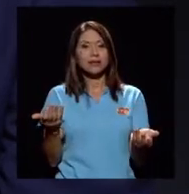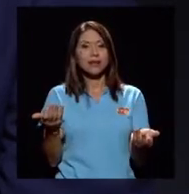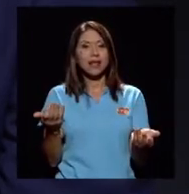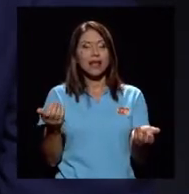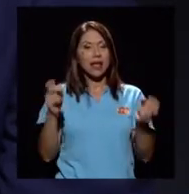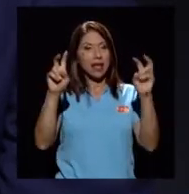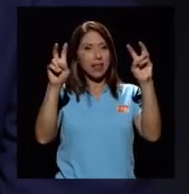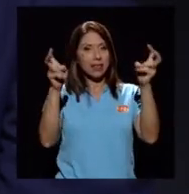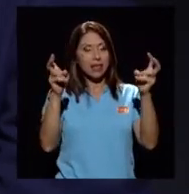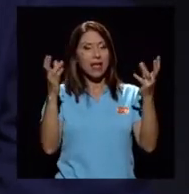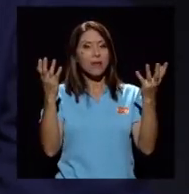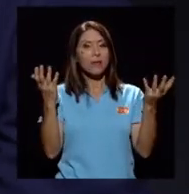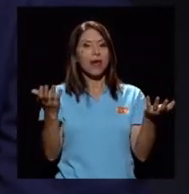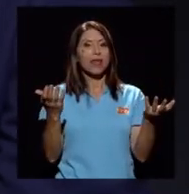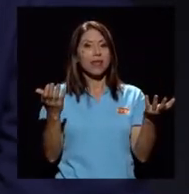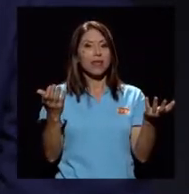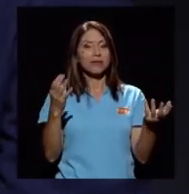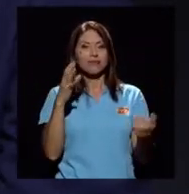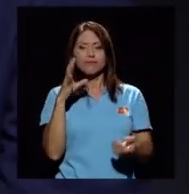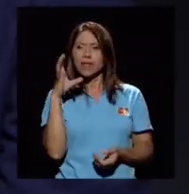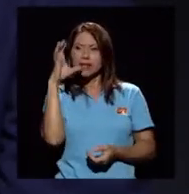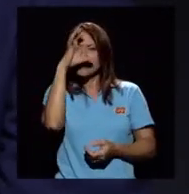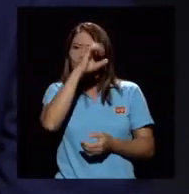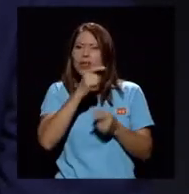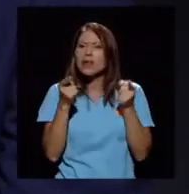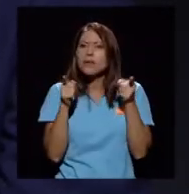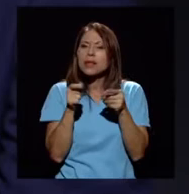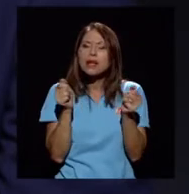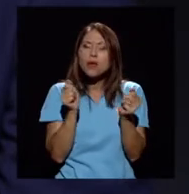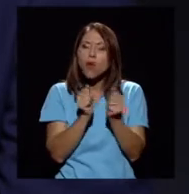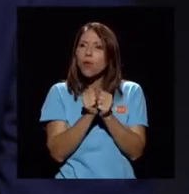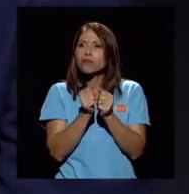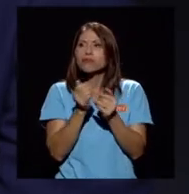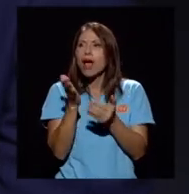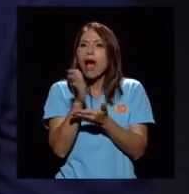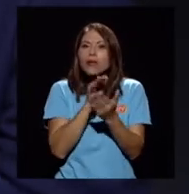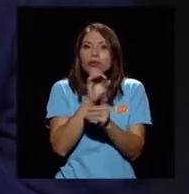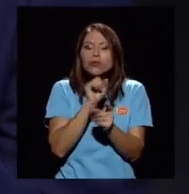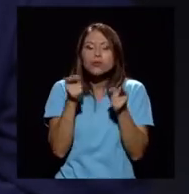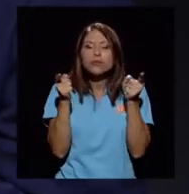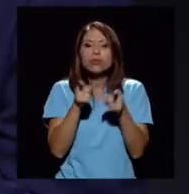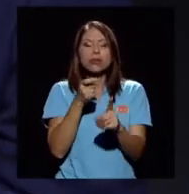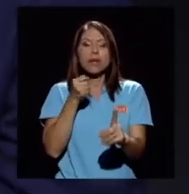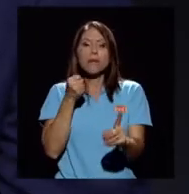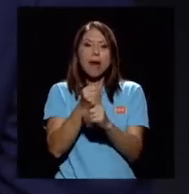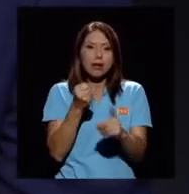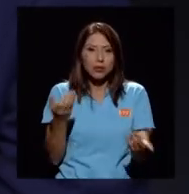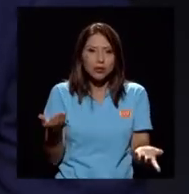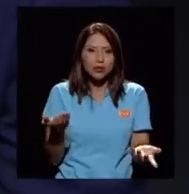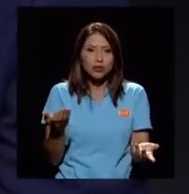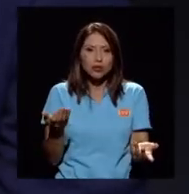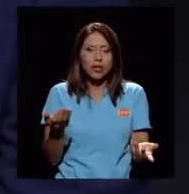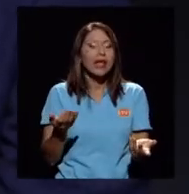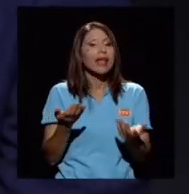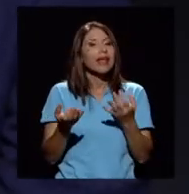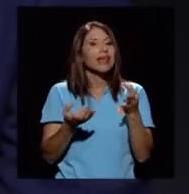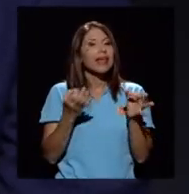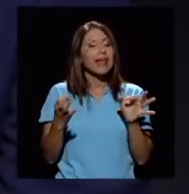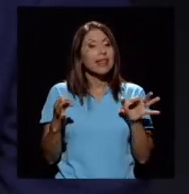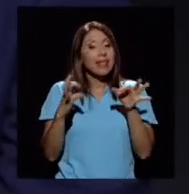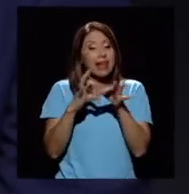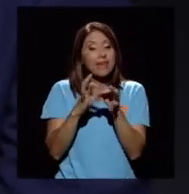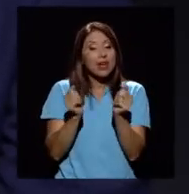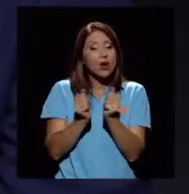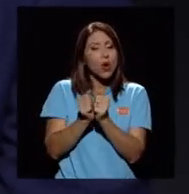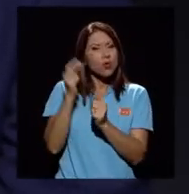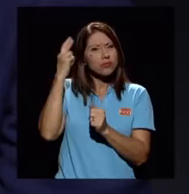el tema de estimar impactos, ¿verdad? Uh-huh. Que tiene que ver, bueno, con el tema causal, ¿verdad?